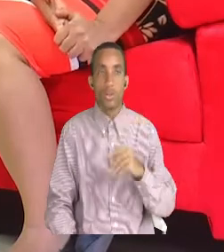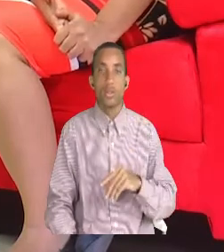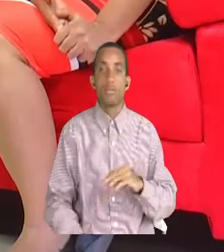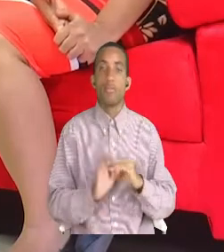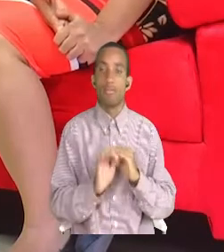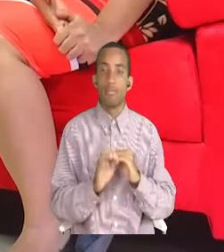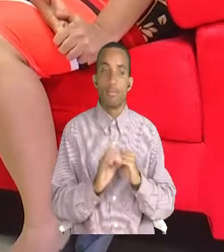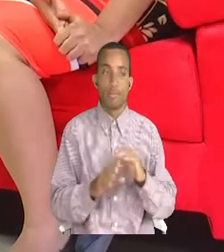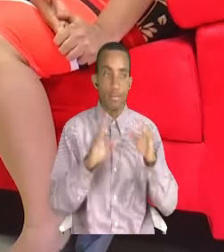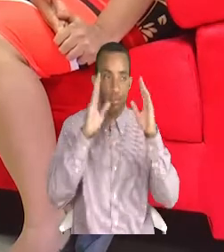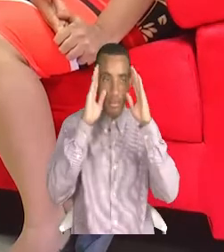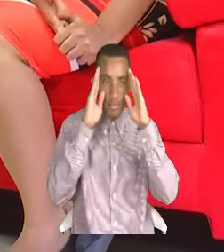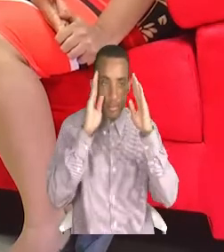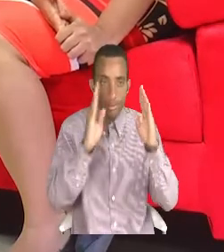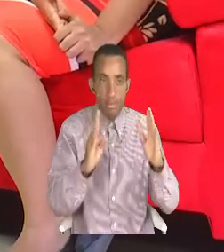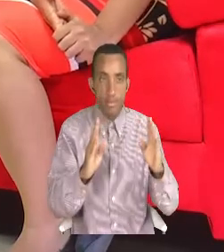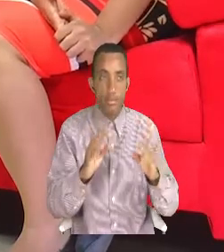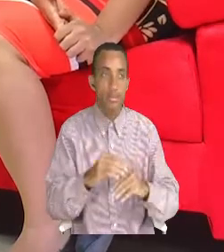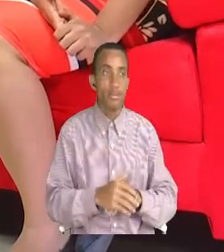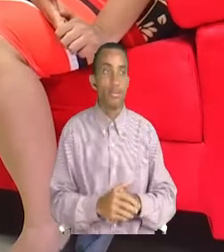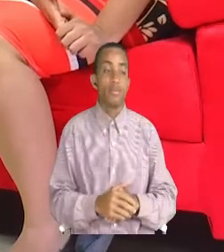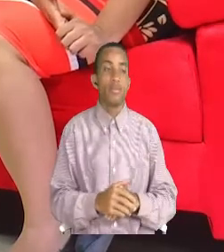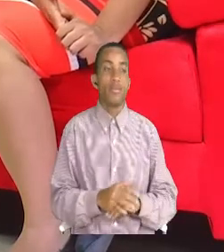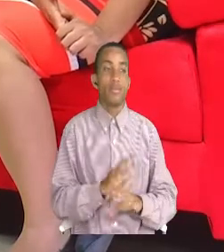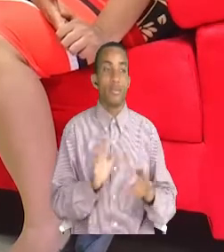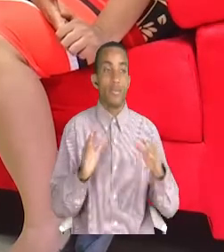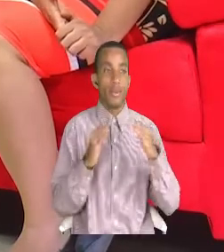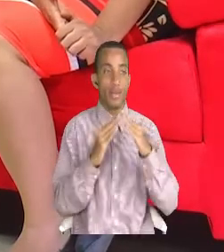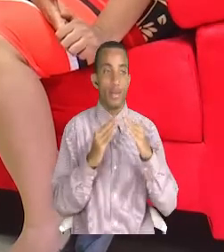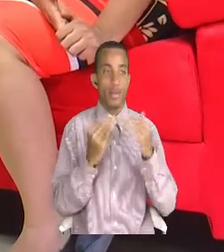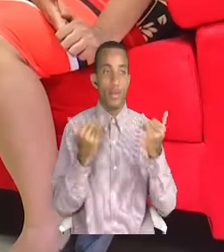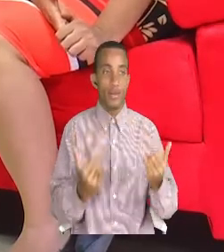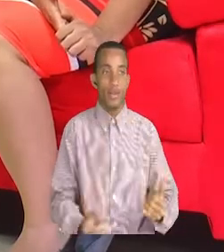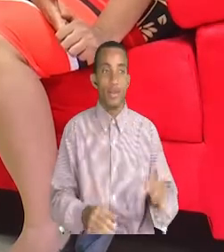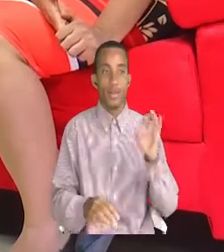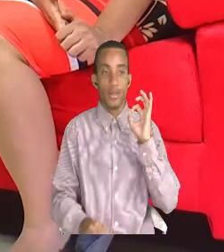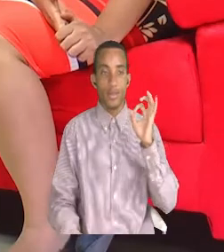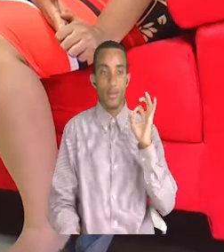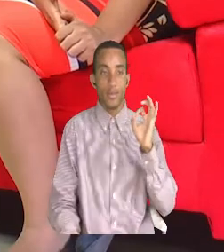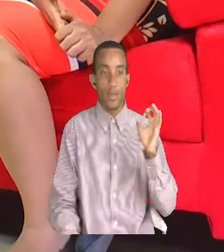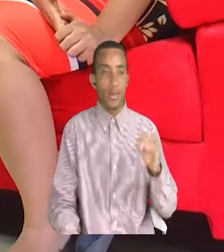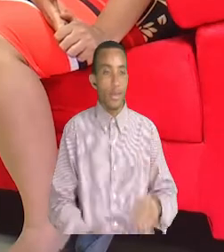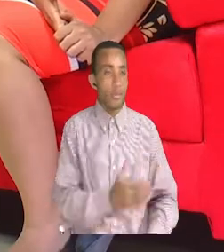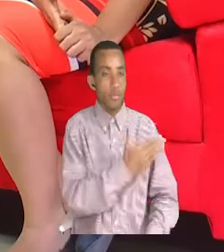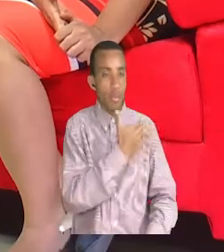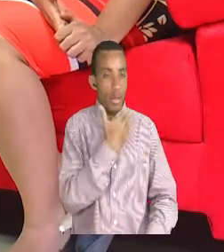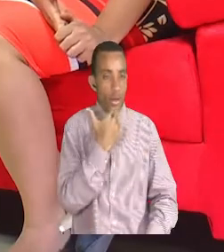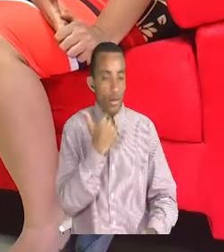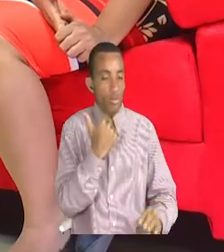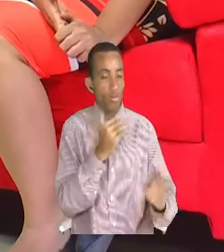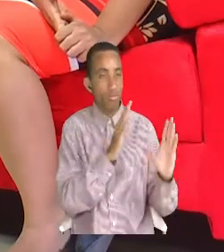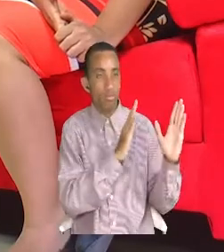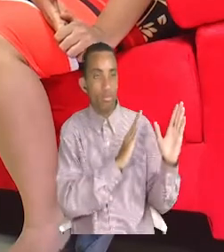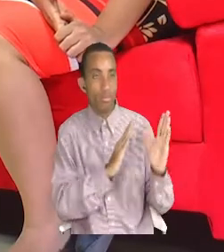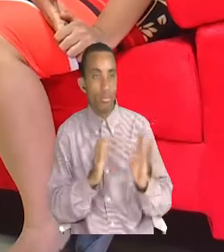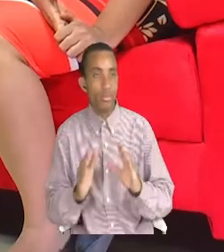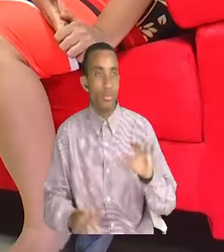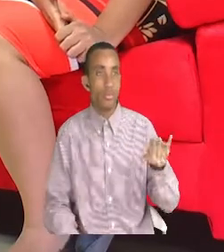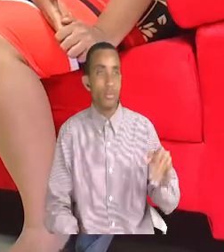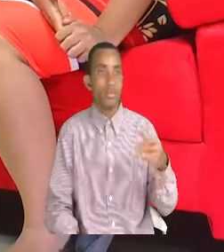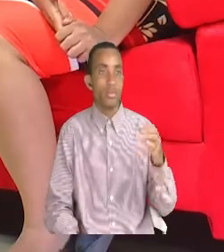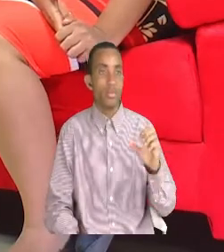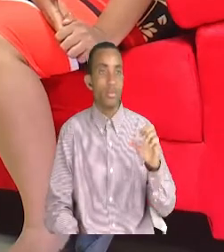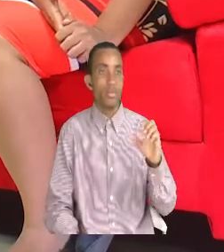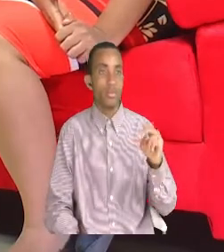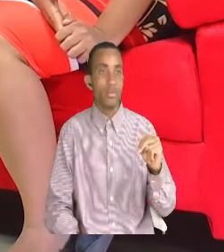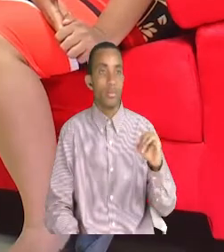fieles, fielmente conectados, esperando que salgan en casa. Y bueno, aquí estamos siempre con el mejor contenido para todos ustedes. Jennifer, como hoy celebramos